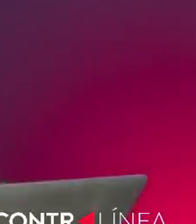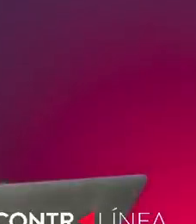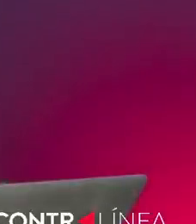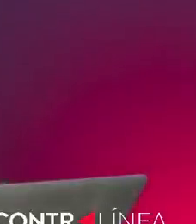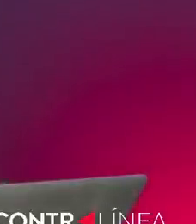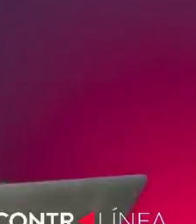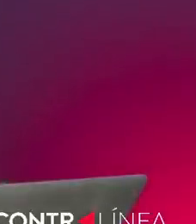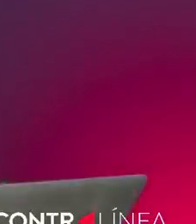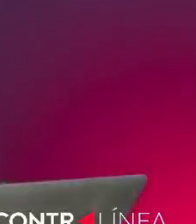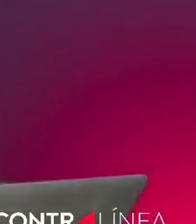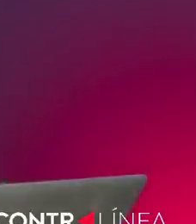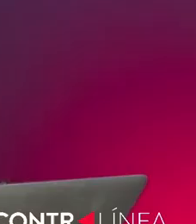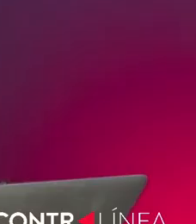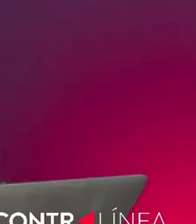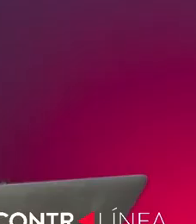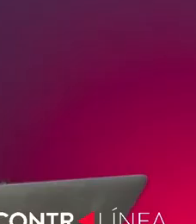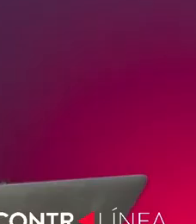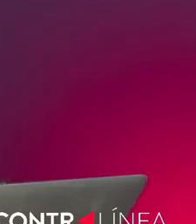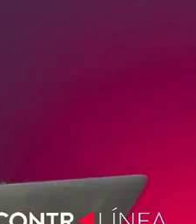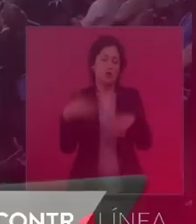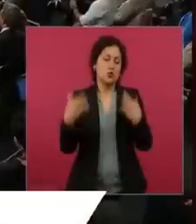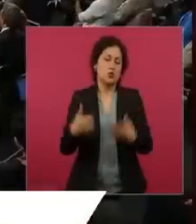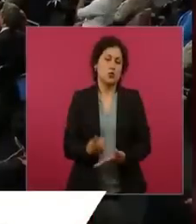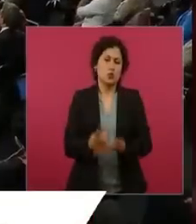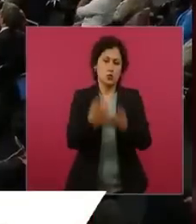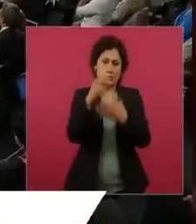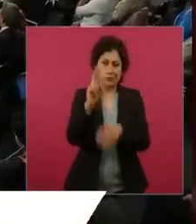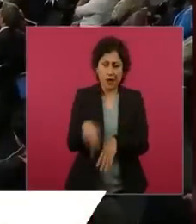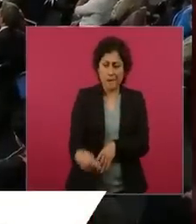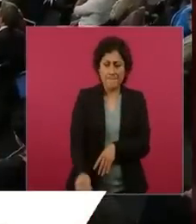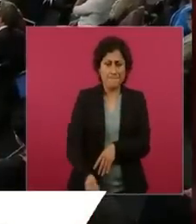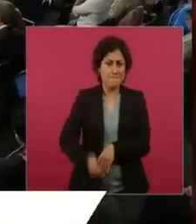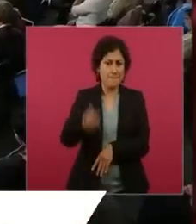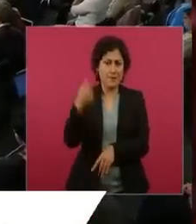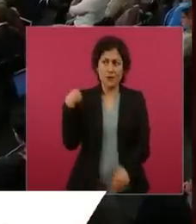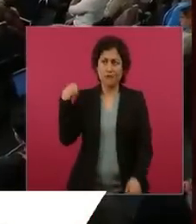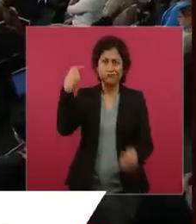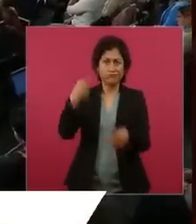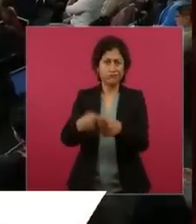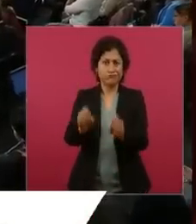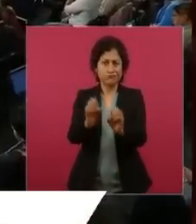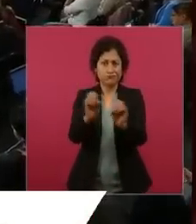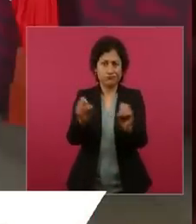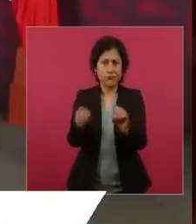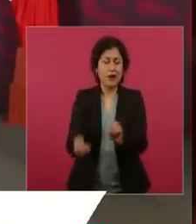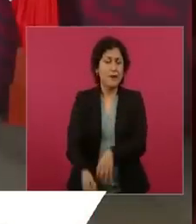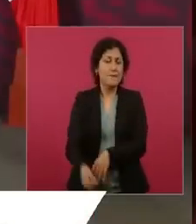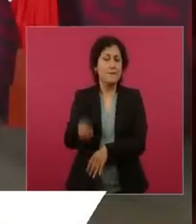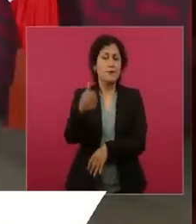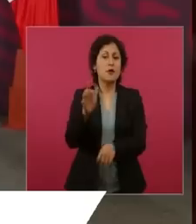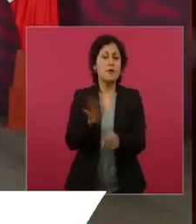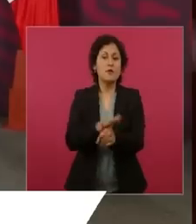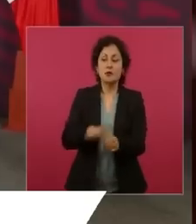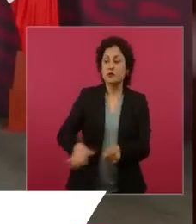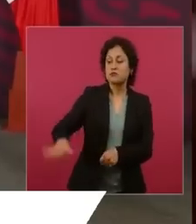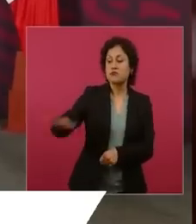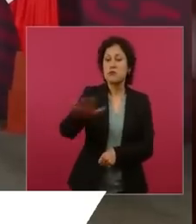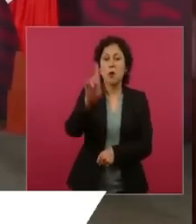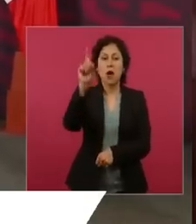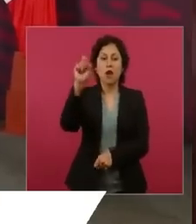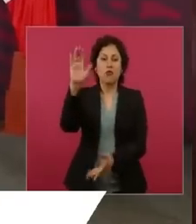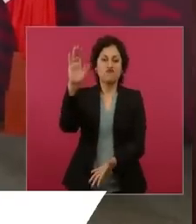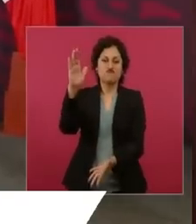elecciones en el Estado de México y Coahuila y mandó una felicitación justamente a los ganadores tanto a la maestra